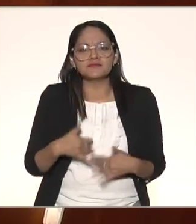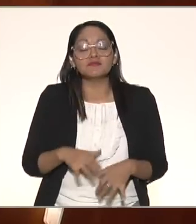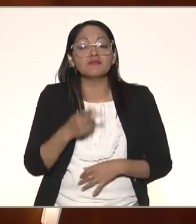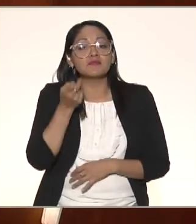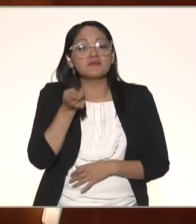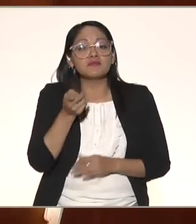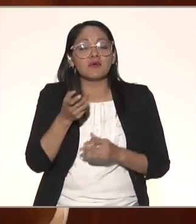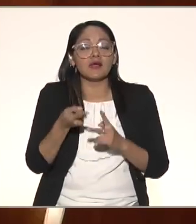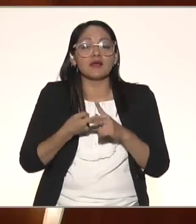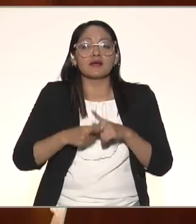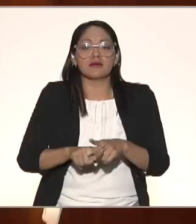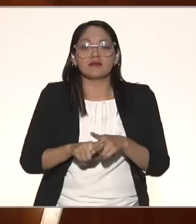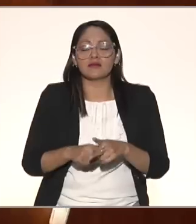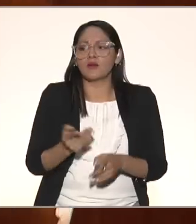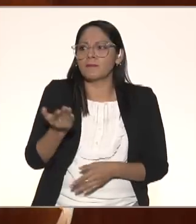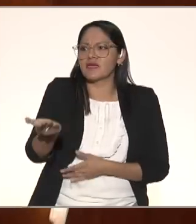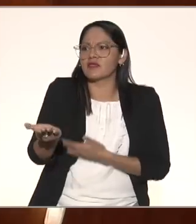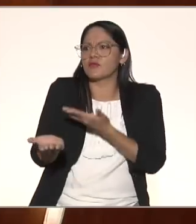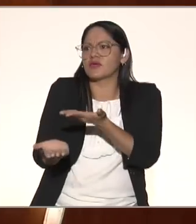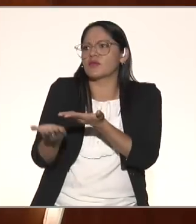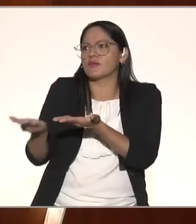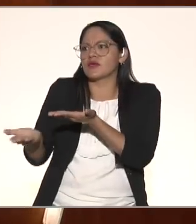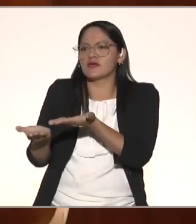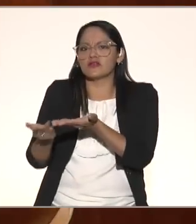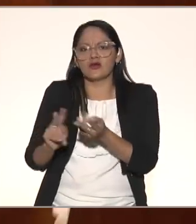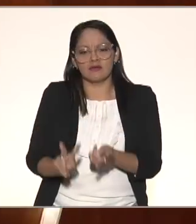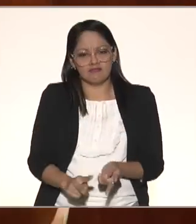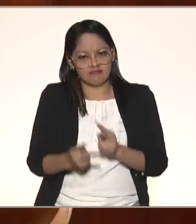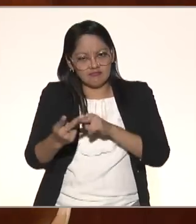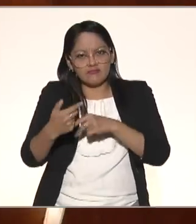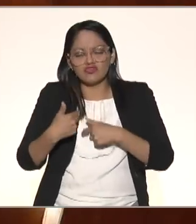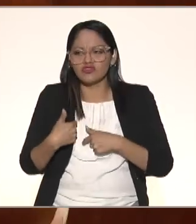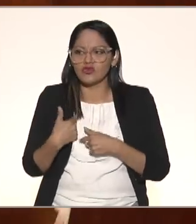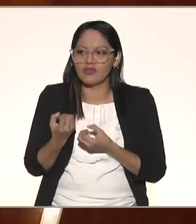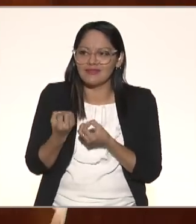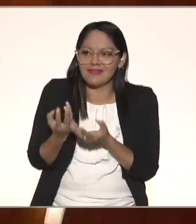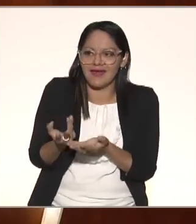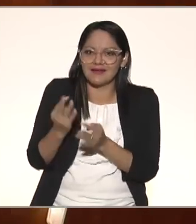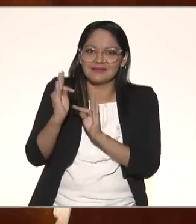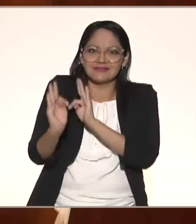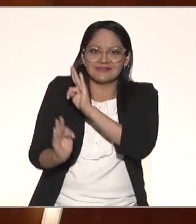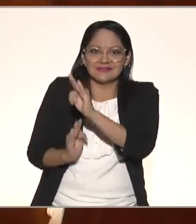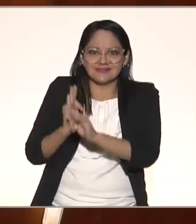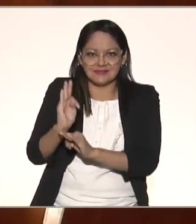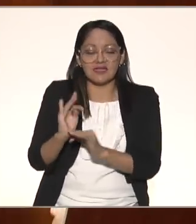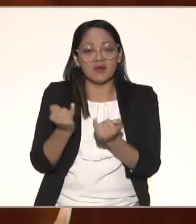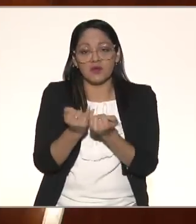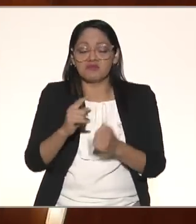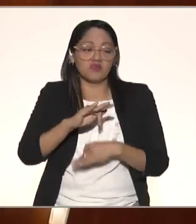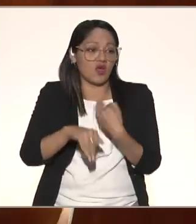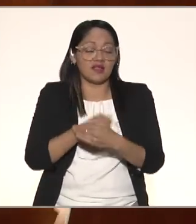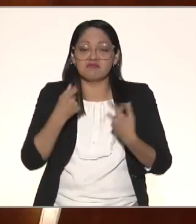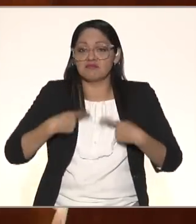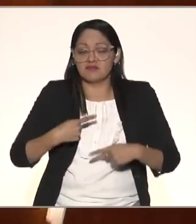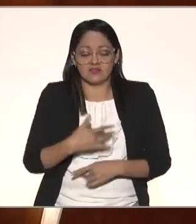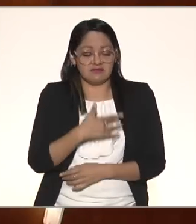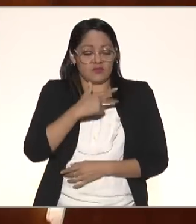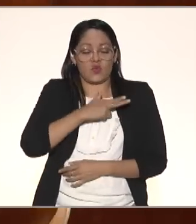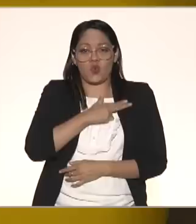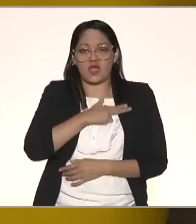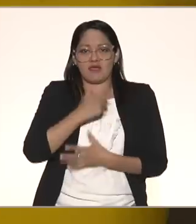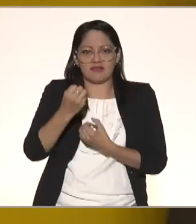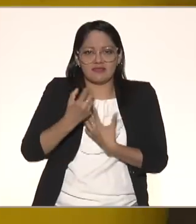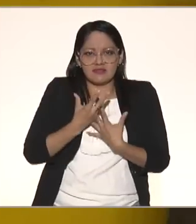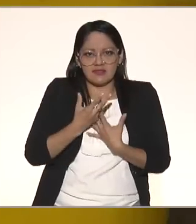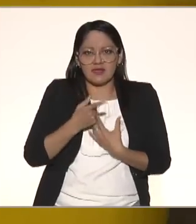para empezar a dar. Este es un tema de vida. Todos tenemos huella de abandono y la tendremos toda la vida, pero no es lo mismo tener una huella de abandono